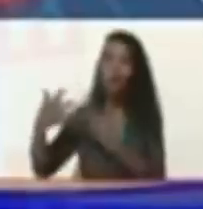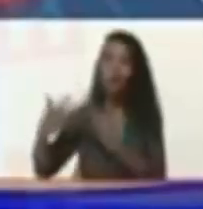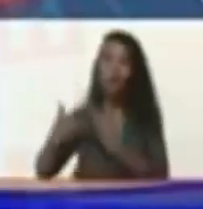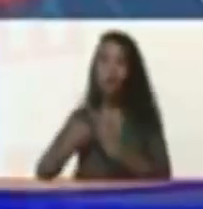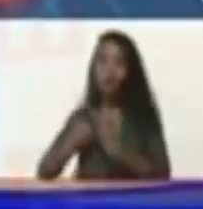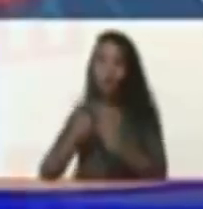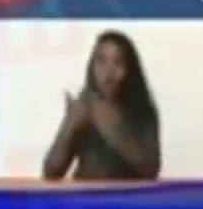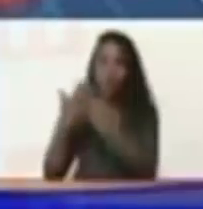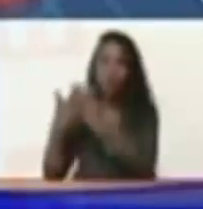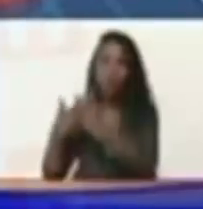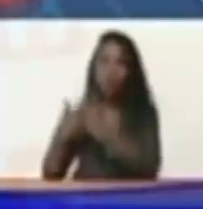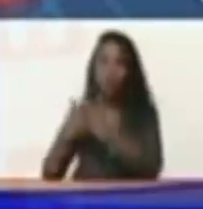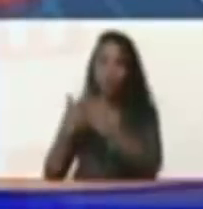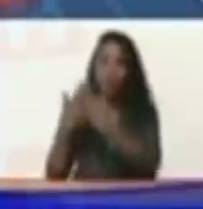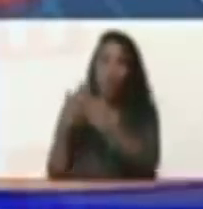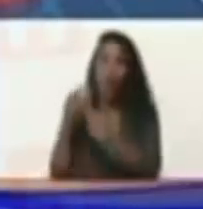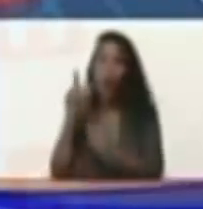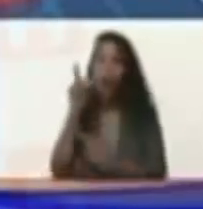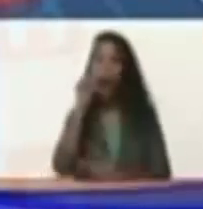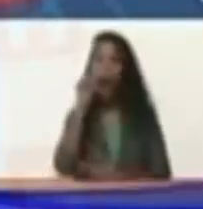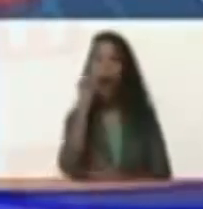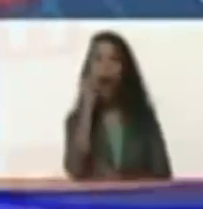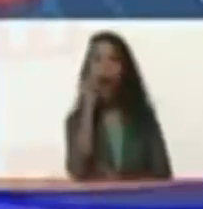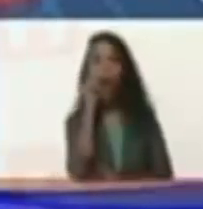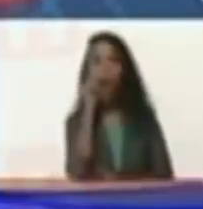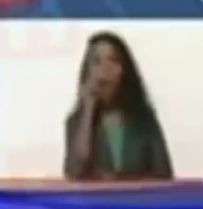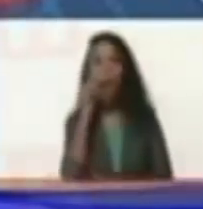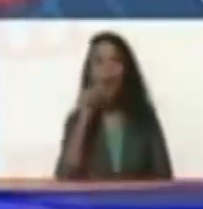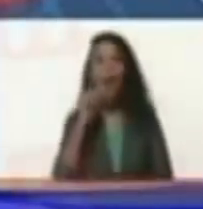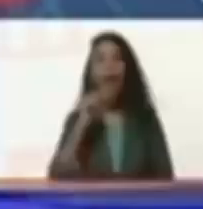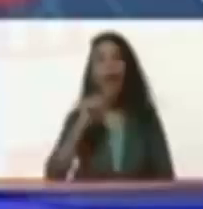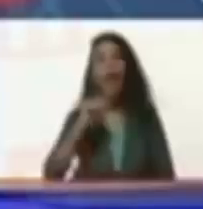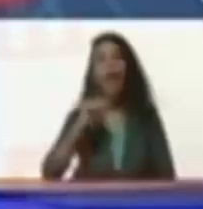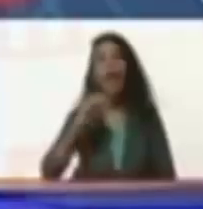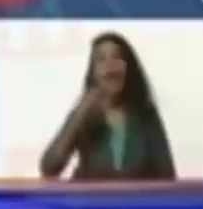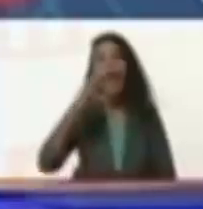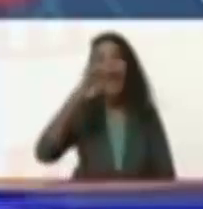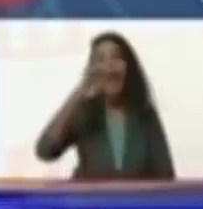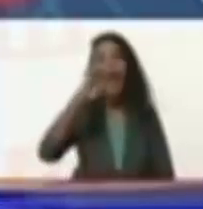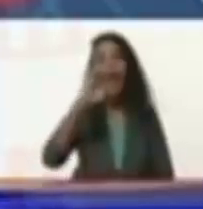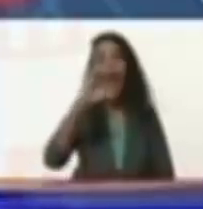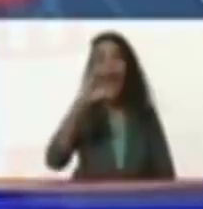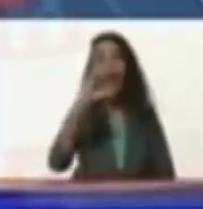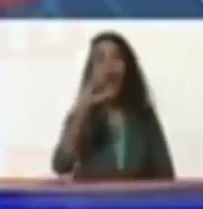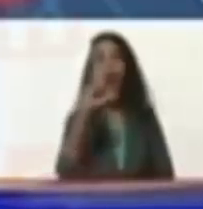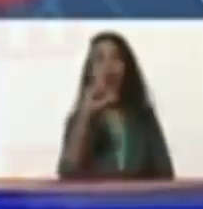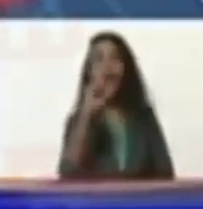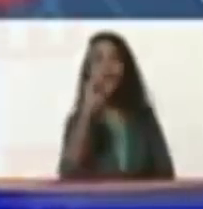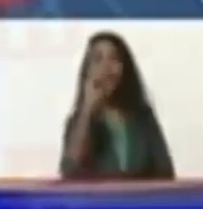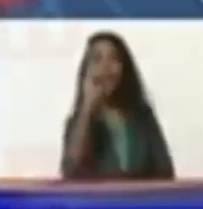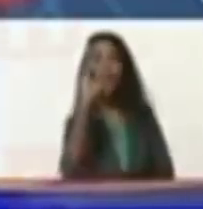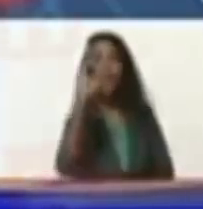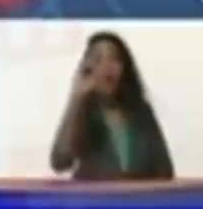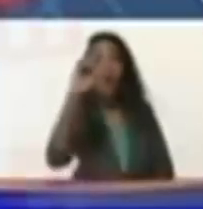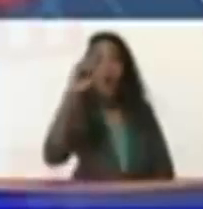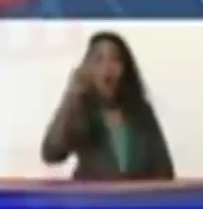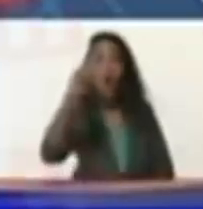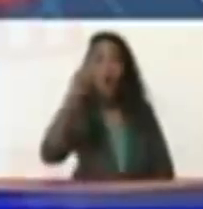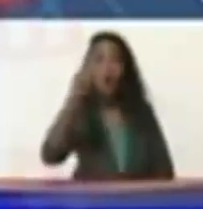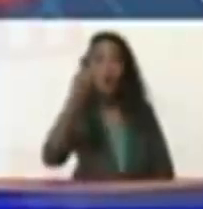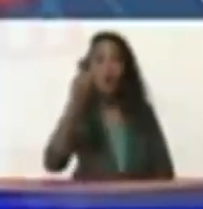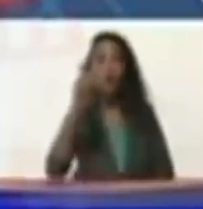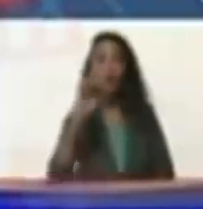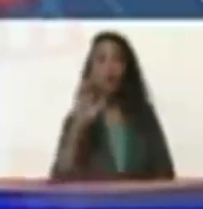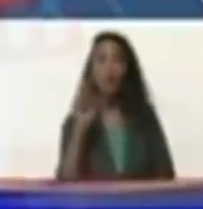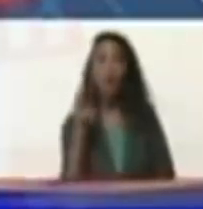independientes para arremeter contra los cuerpos de seguridad. Una campaña para que eliminemos a la Policía Nacional Bolivariana y las